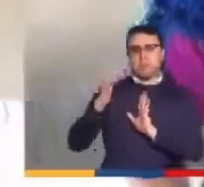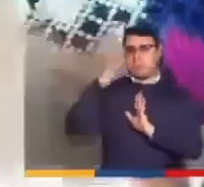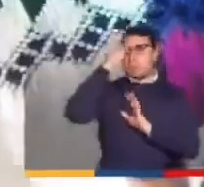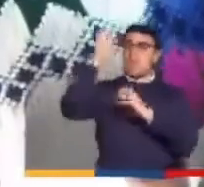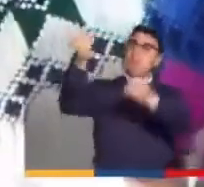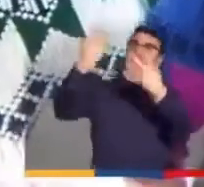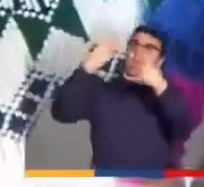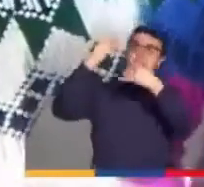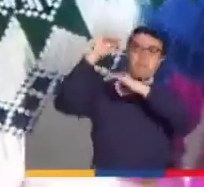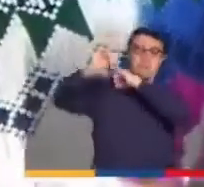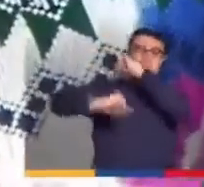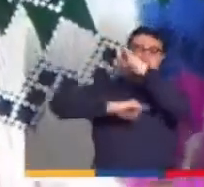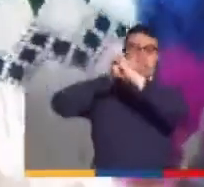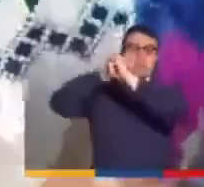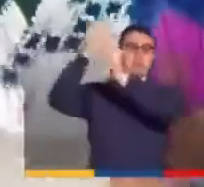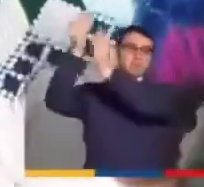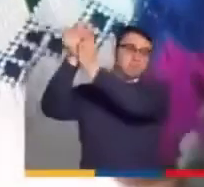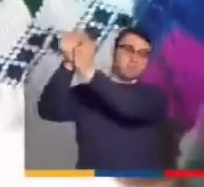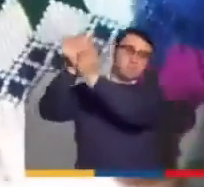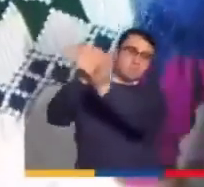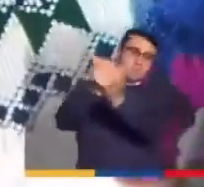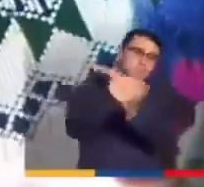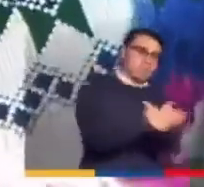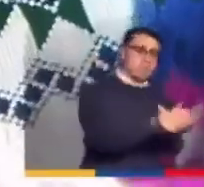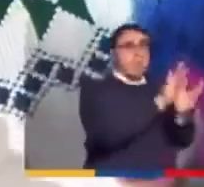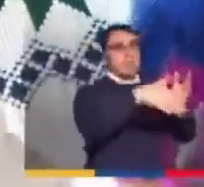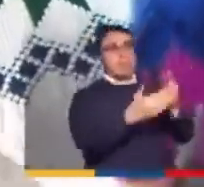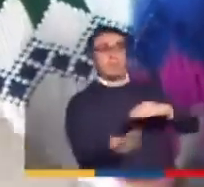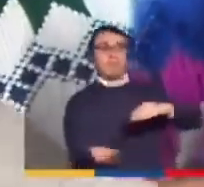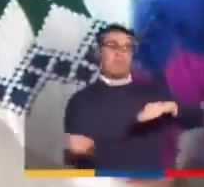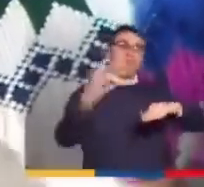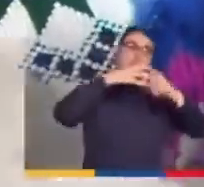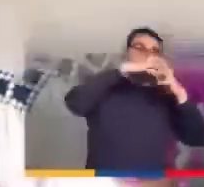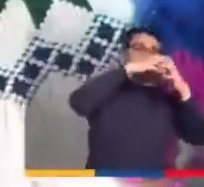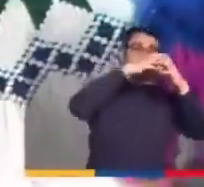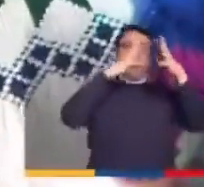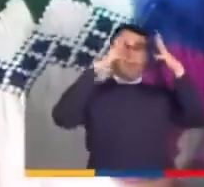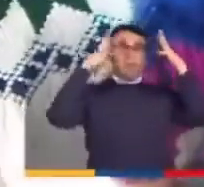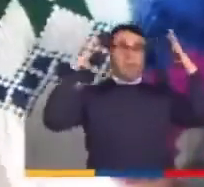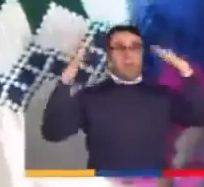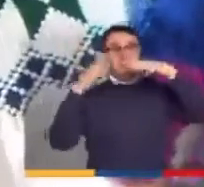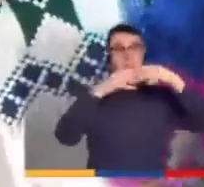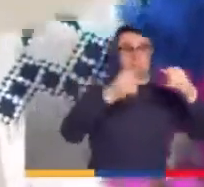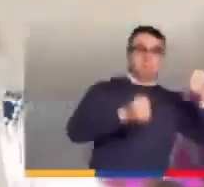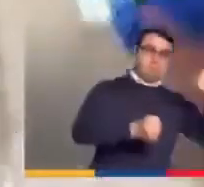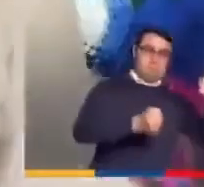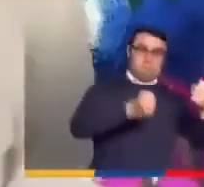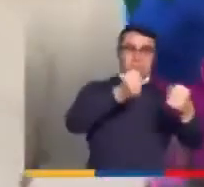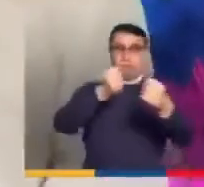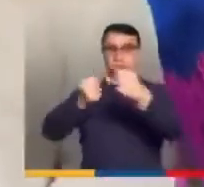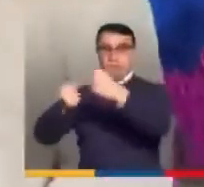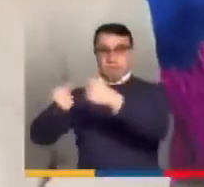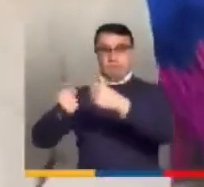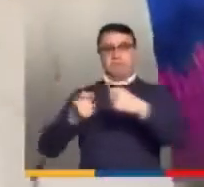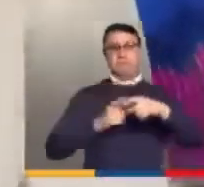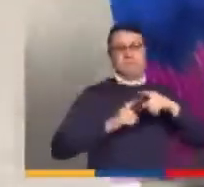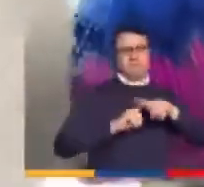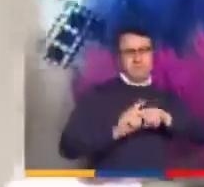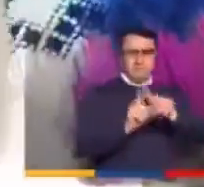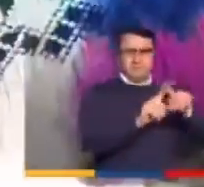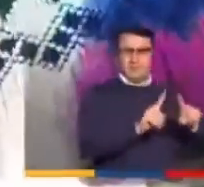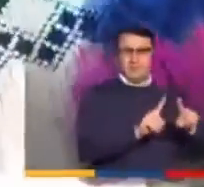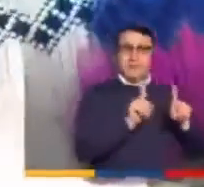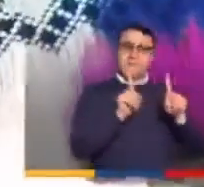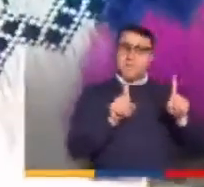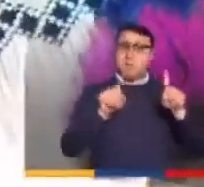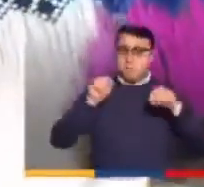desde el extranjero, por barco y después por carretera, y como son inmensos, necesitan un poco de tractomulas, cuando